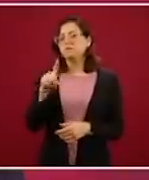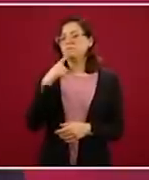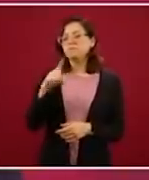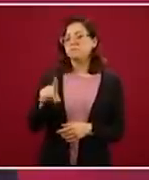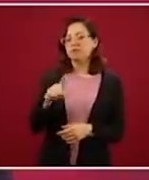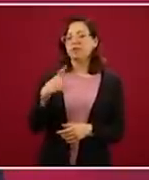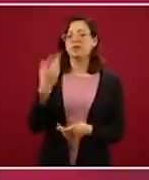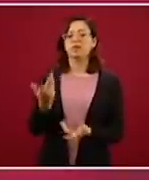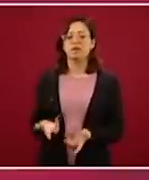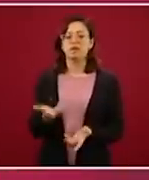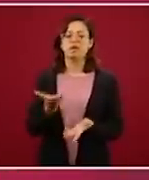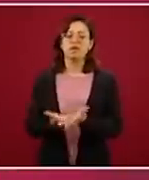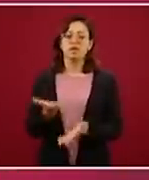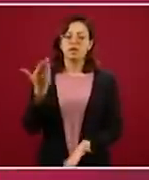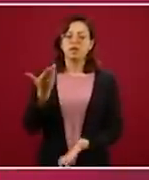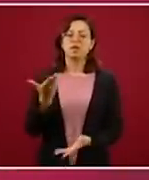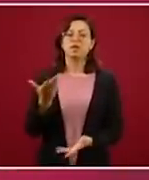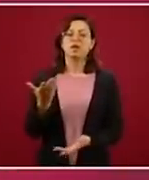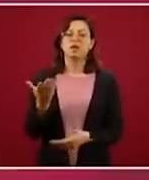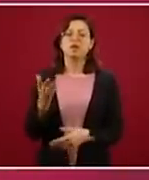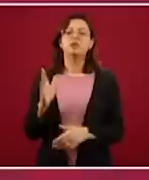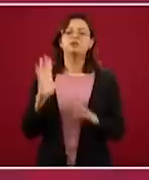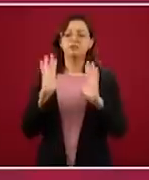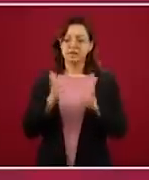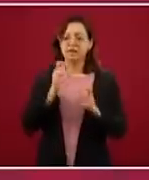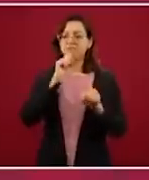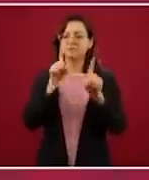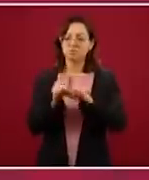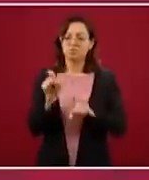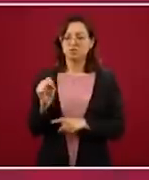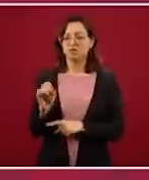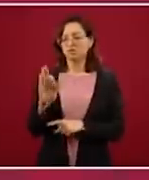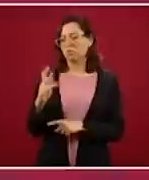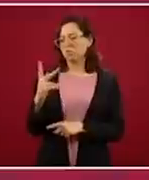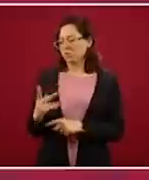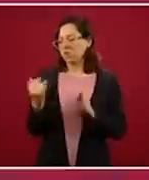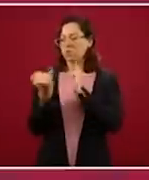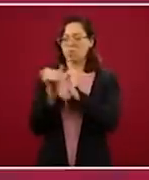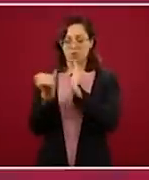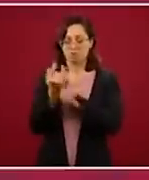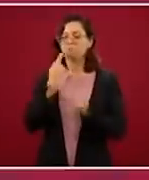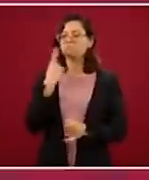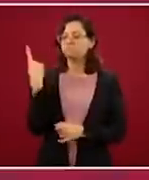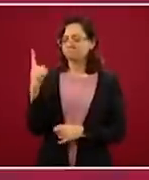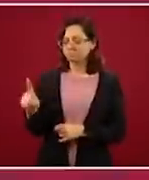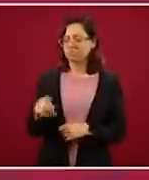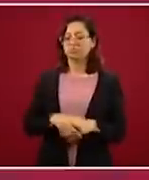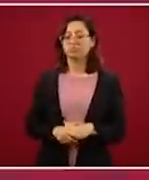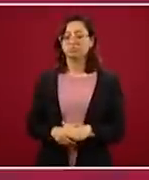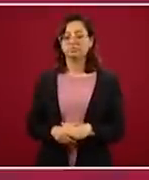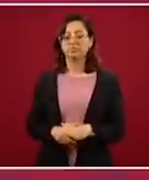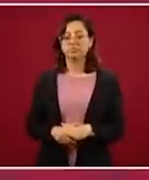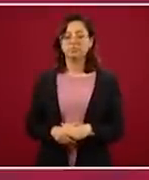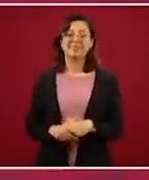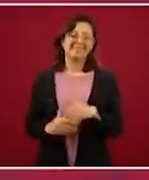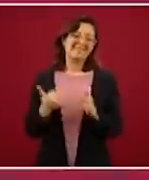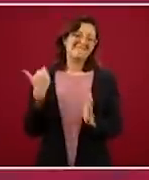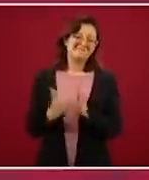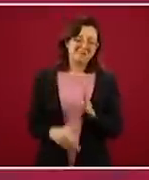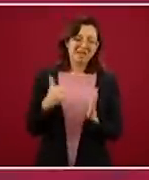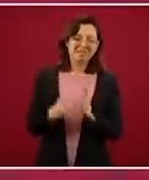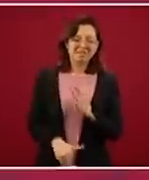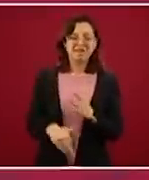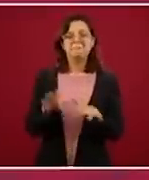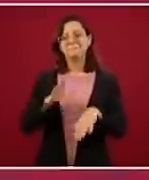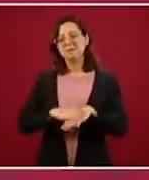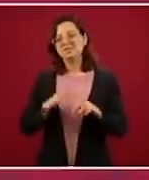República y se dio una vista a la Secretaría de la Función Pública sobre el caso en particular. Tenemos todavía pendientes de